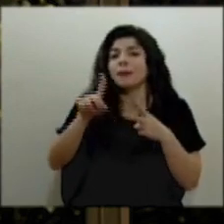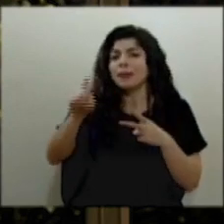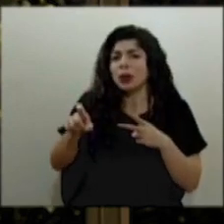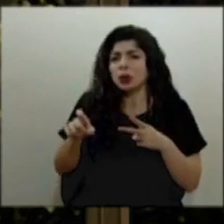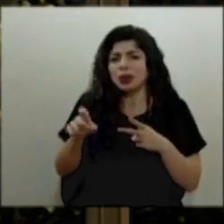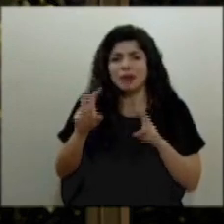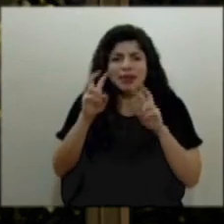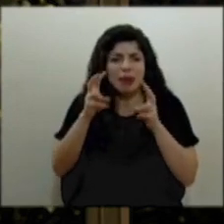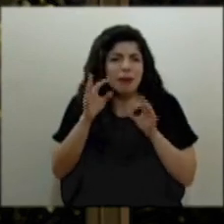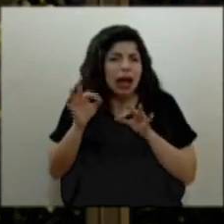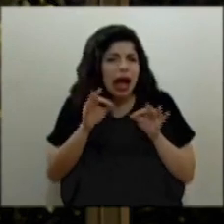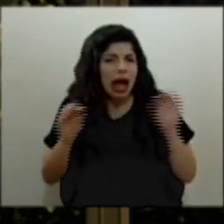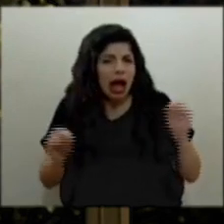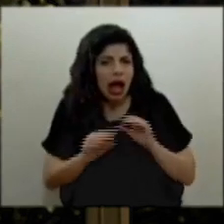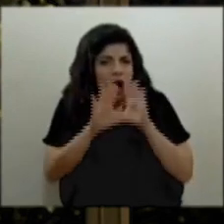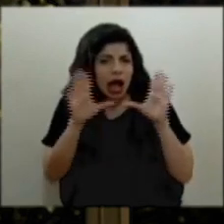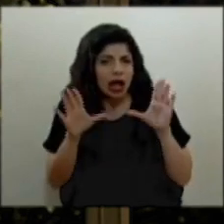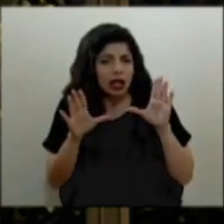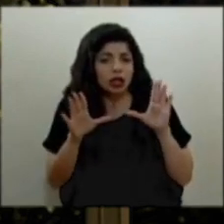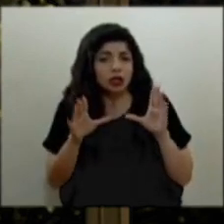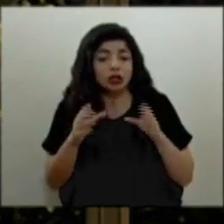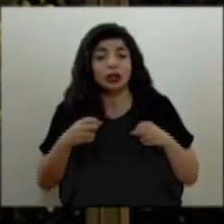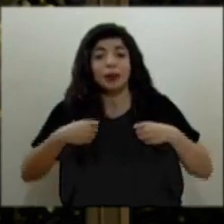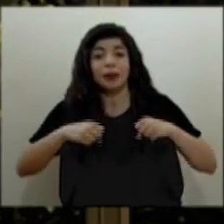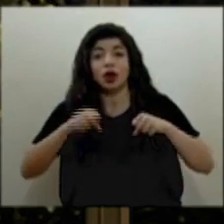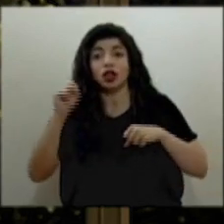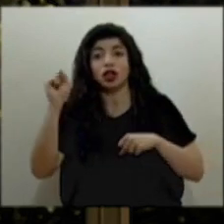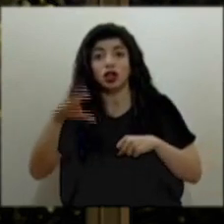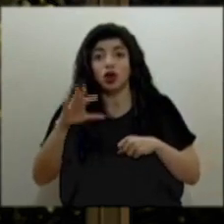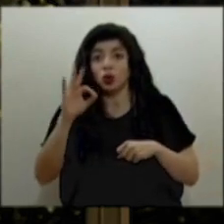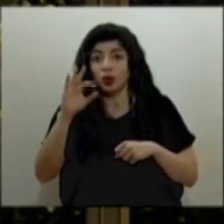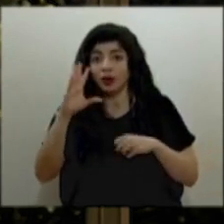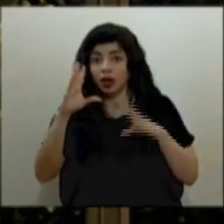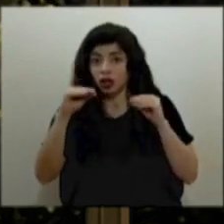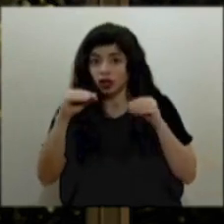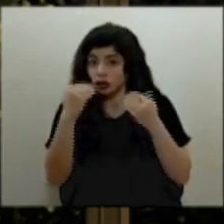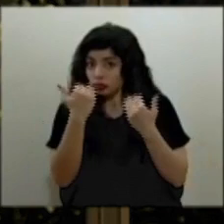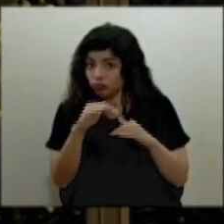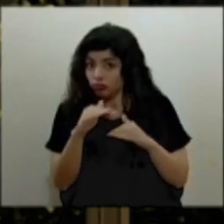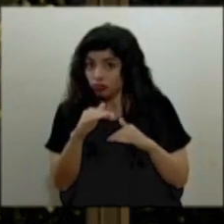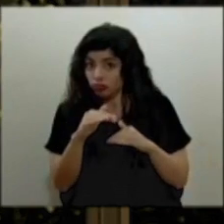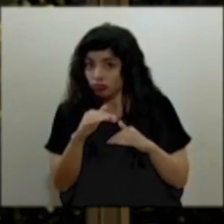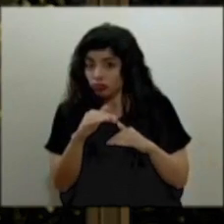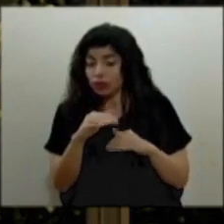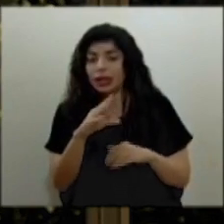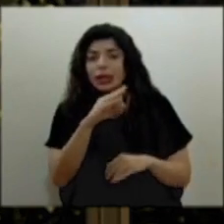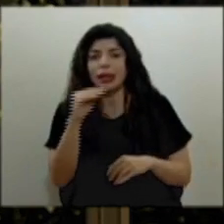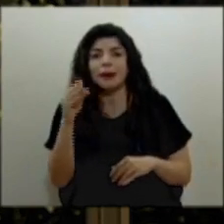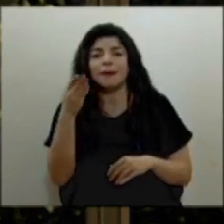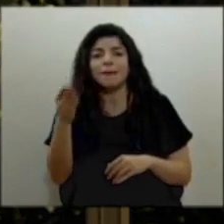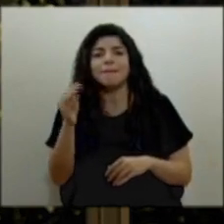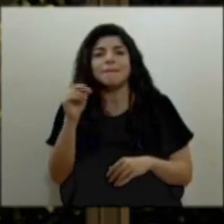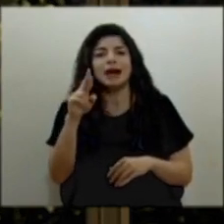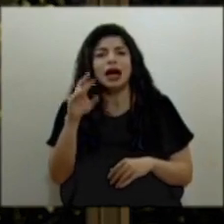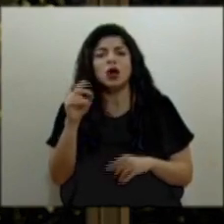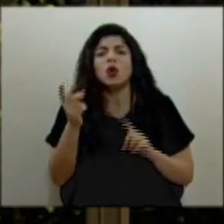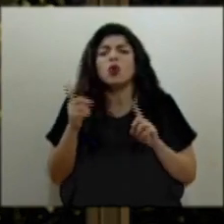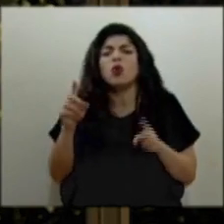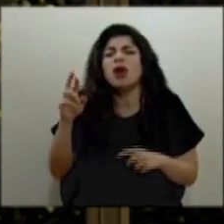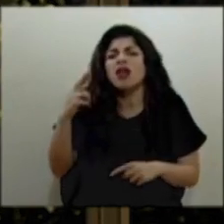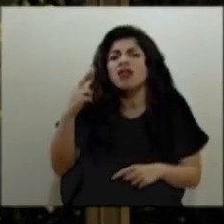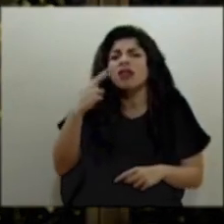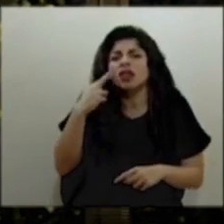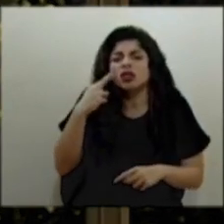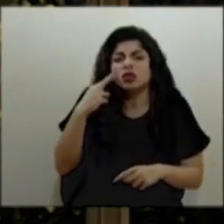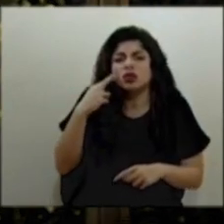más por un tema de aclaración, los express no van a funcionar después de las 9 de la noche. Y para don Mario Ruiz. Don Mario, ¿cuáles son las razones por